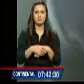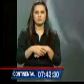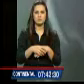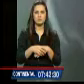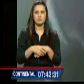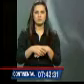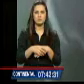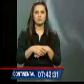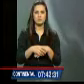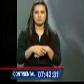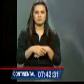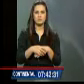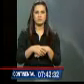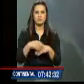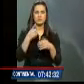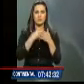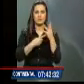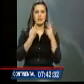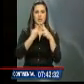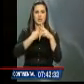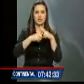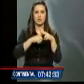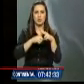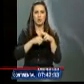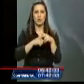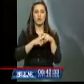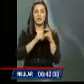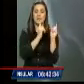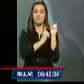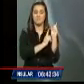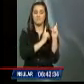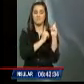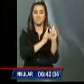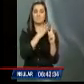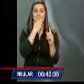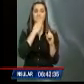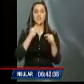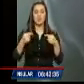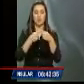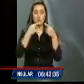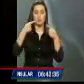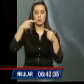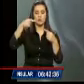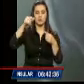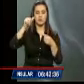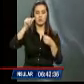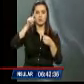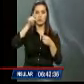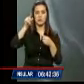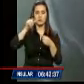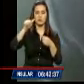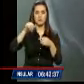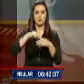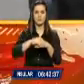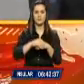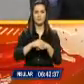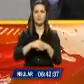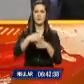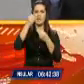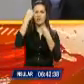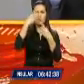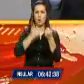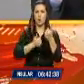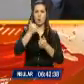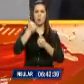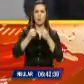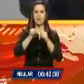Que lanzó el ejército israelí contra la franja de Gaza. Señor Yacoub, cuénteme cuál es la